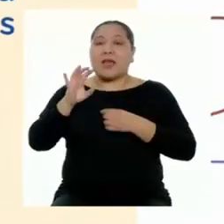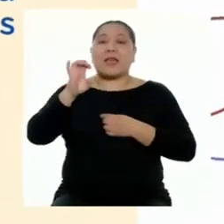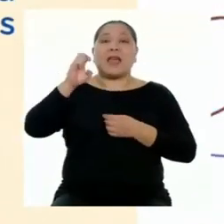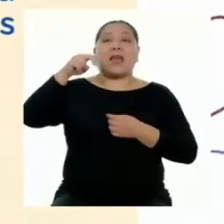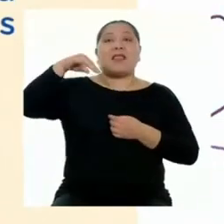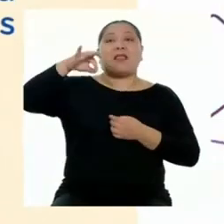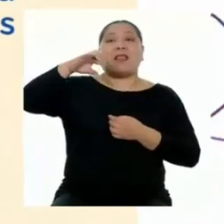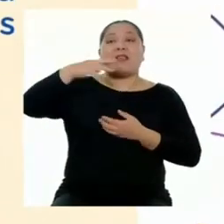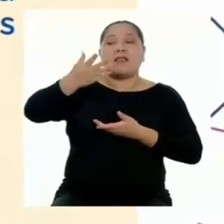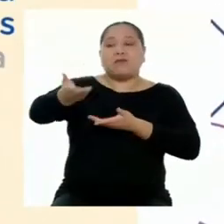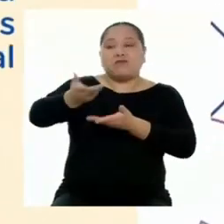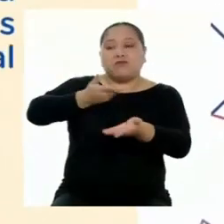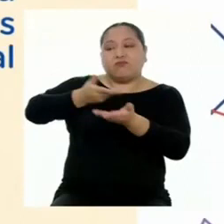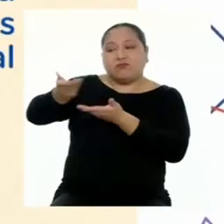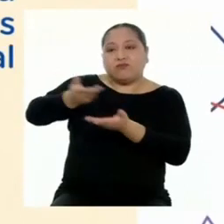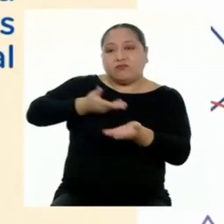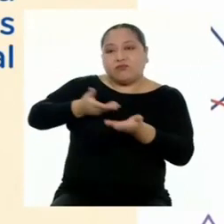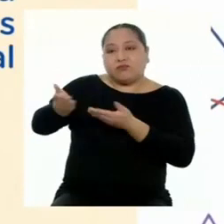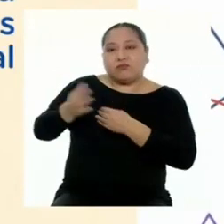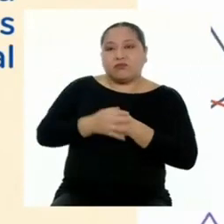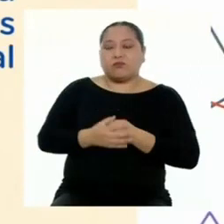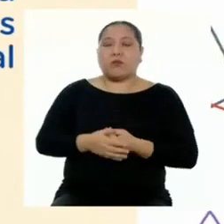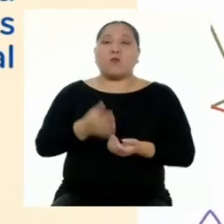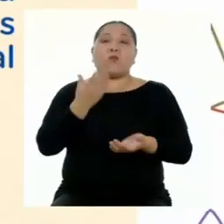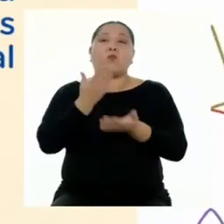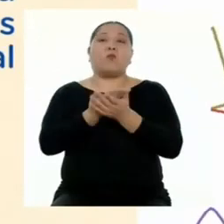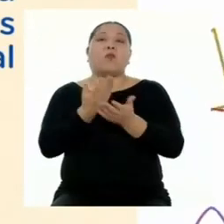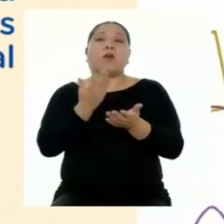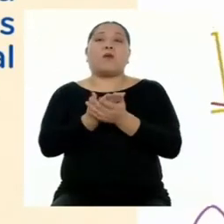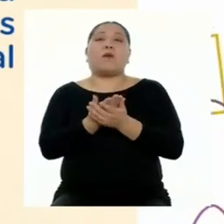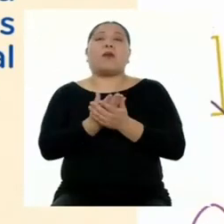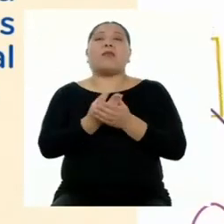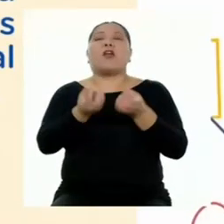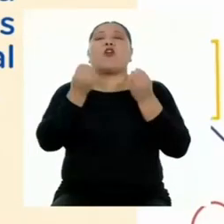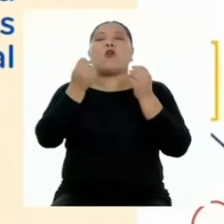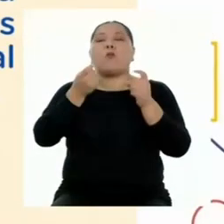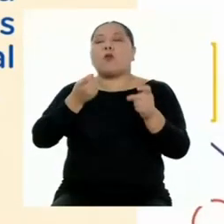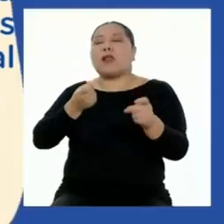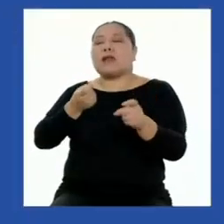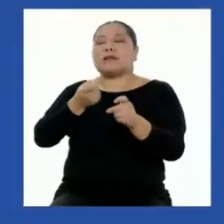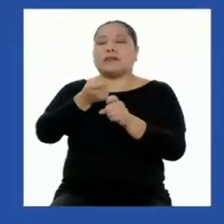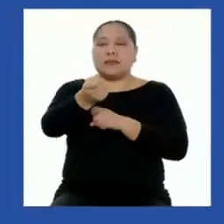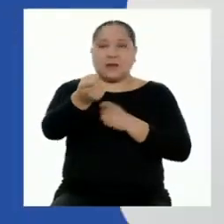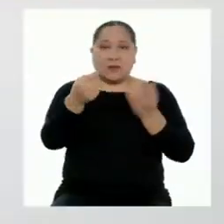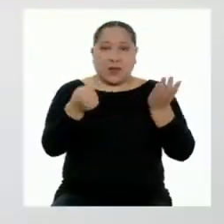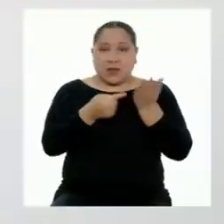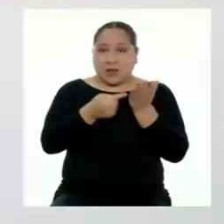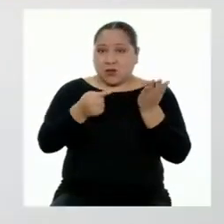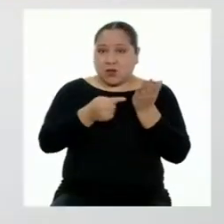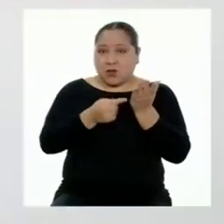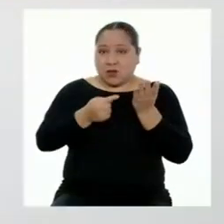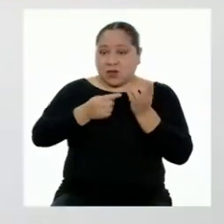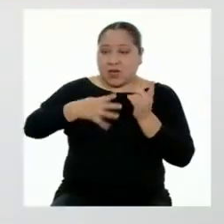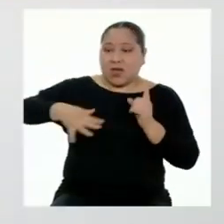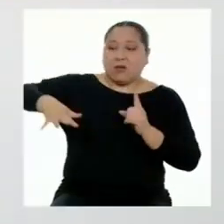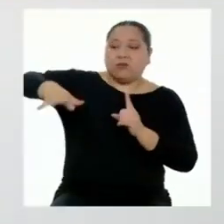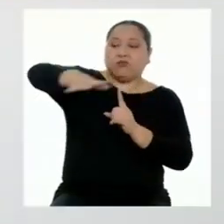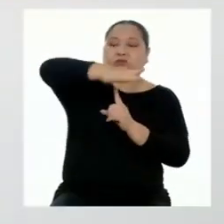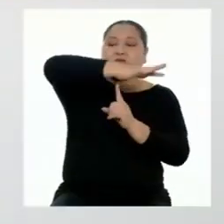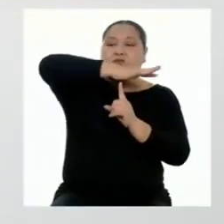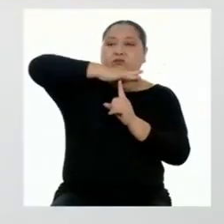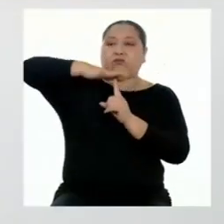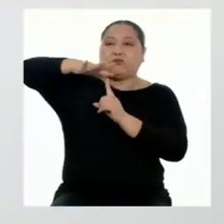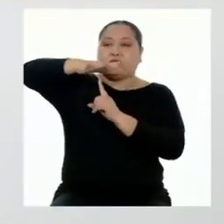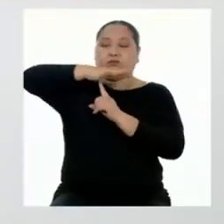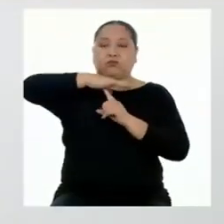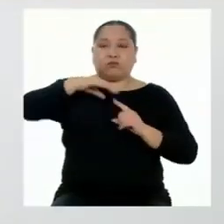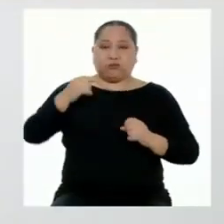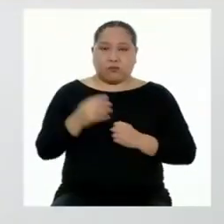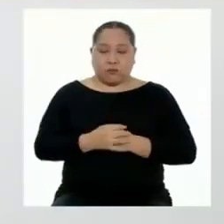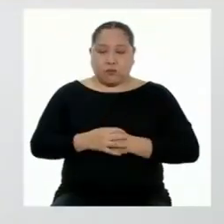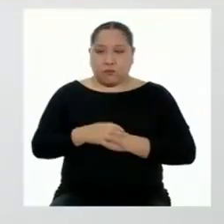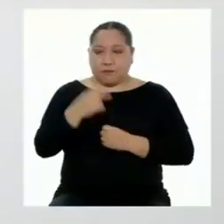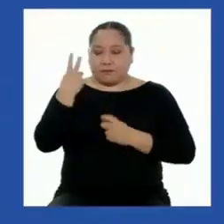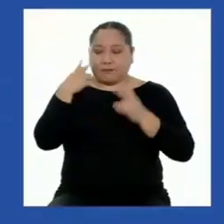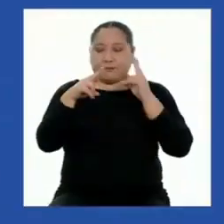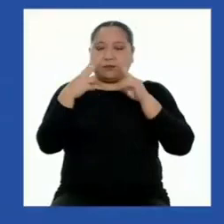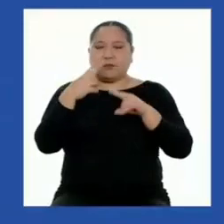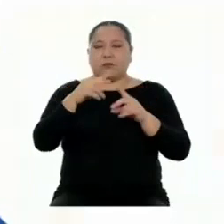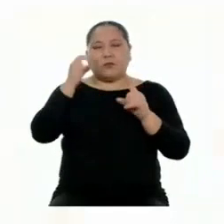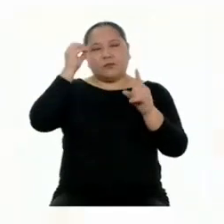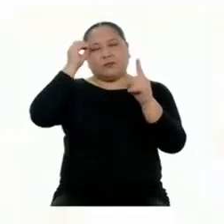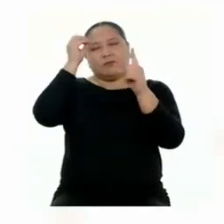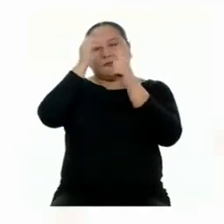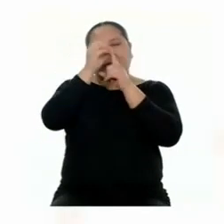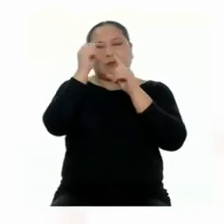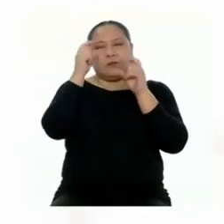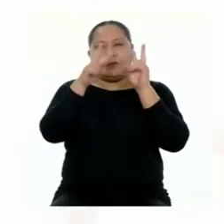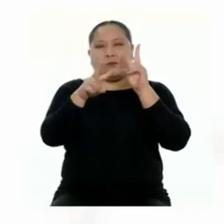y sustenta su opinión respecto al impacto de la tecnología en el ecosistema? Para ayudar en la construcción del producto debemos conocer el